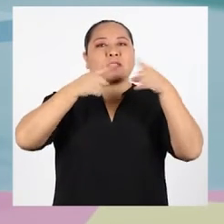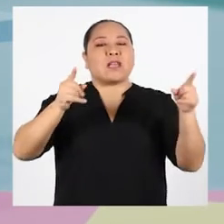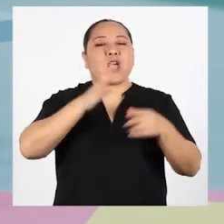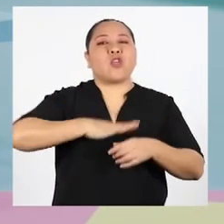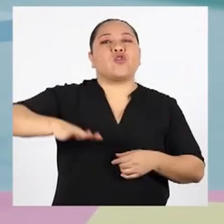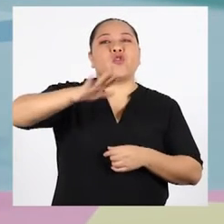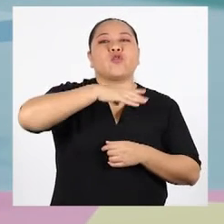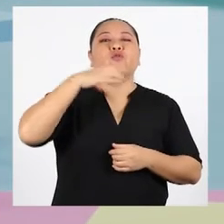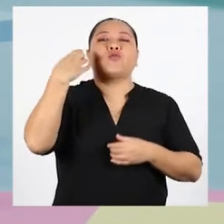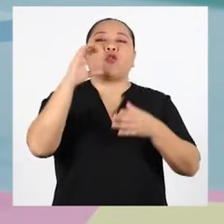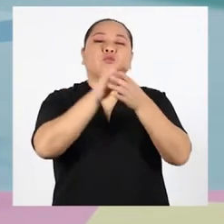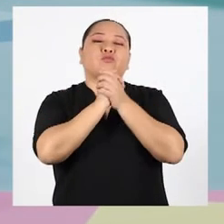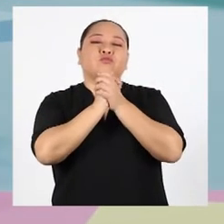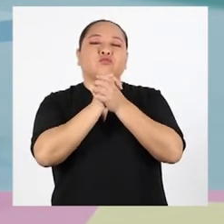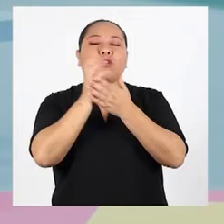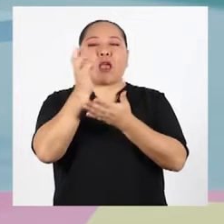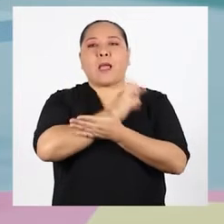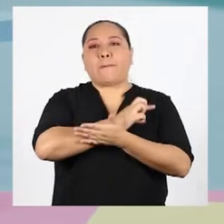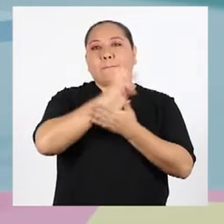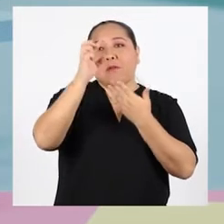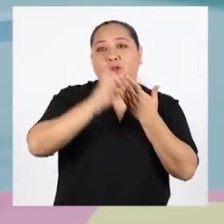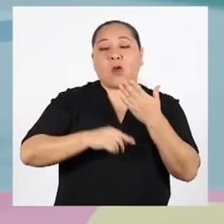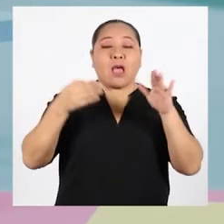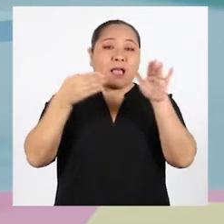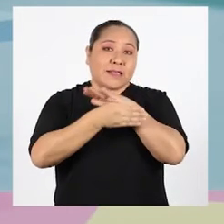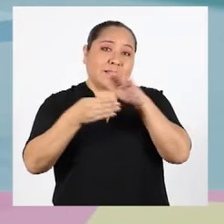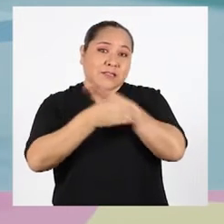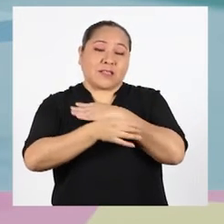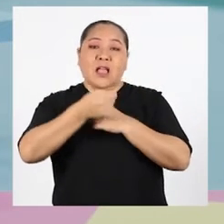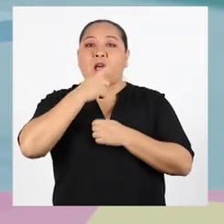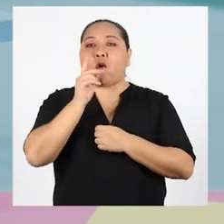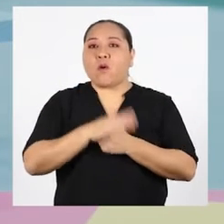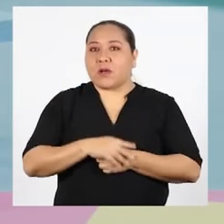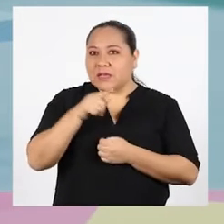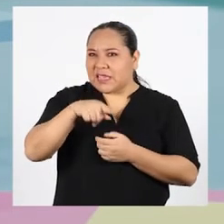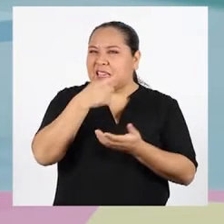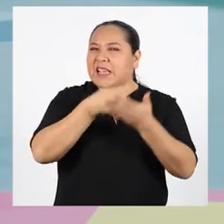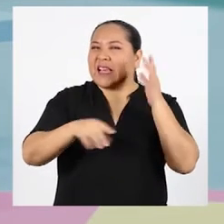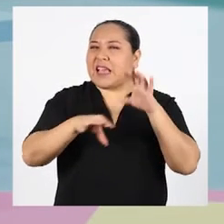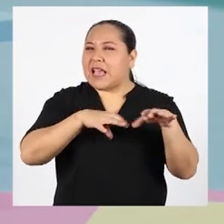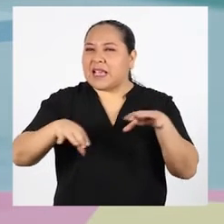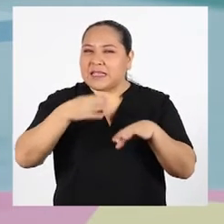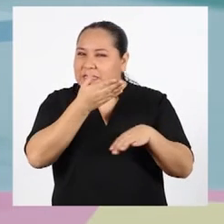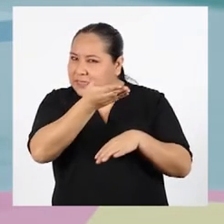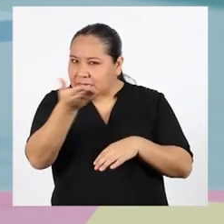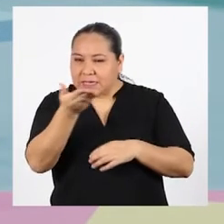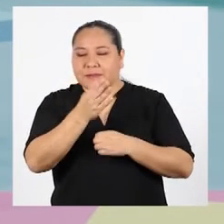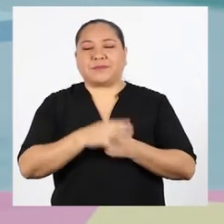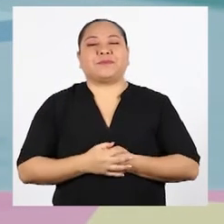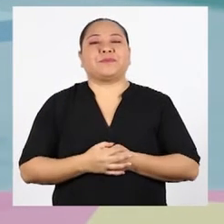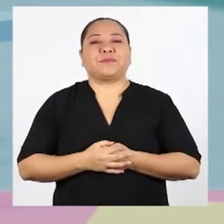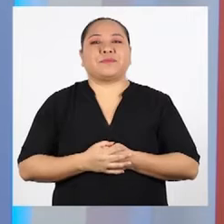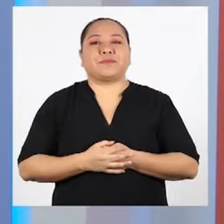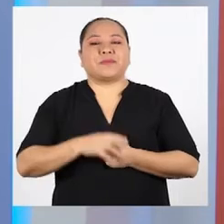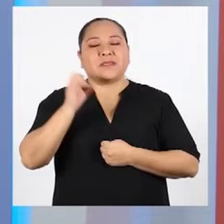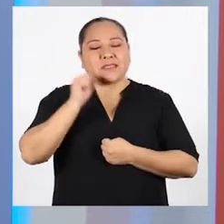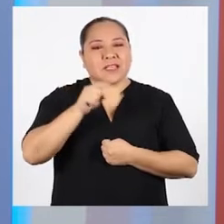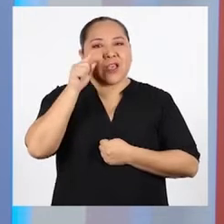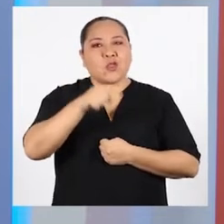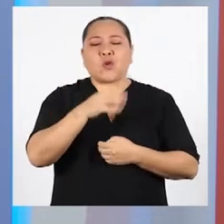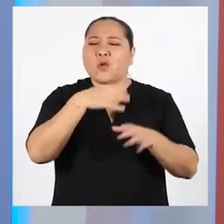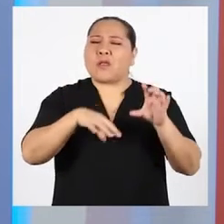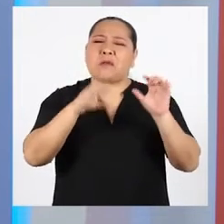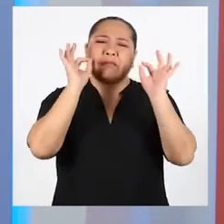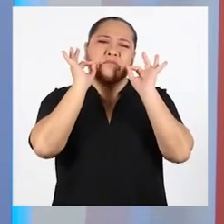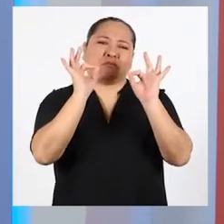mensaje a todos mis compañeros de programa sobre el acceso al agua y las acciones que debemos realizar. Y lo